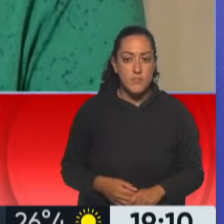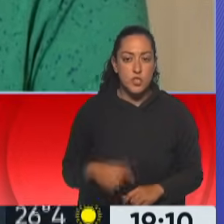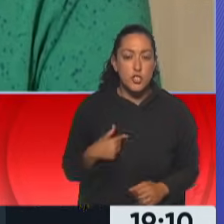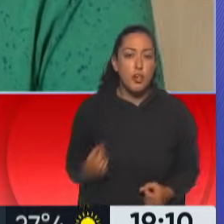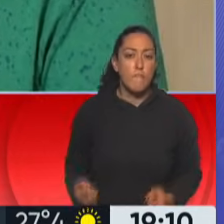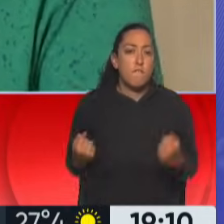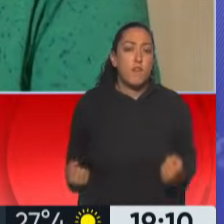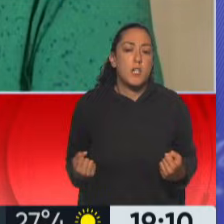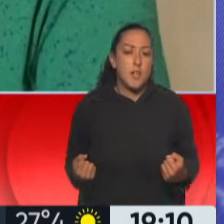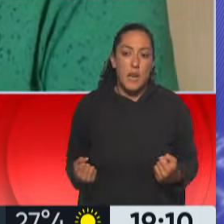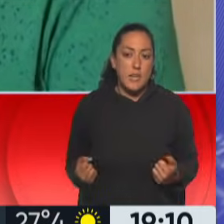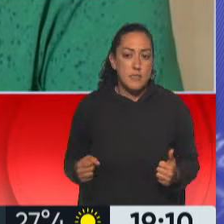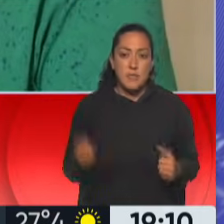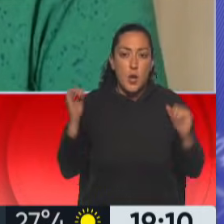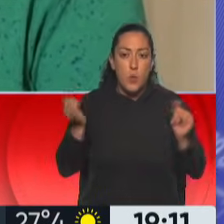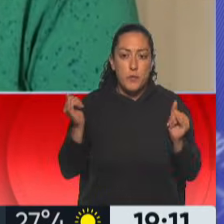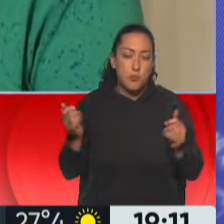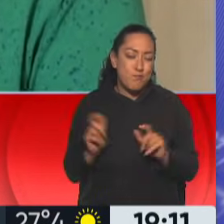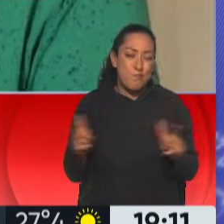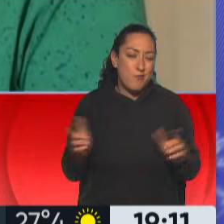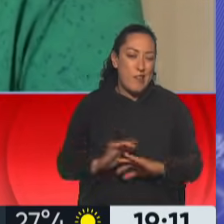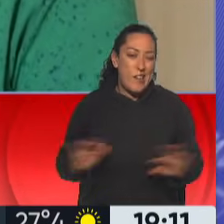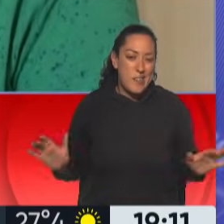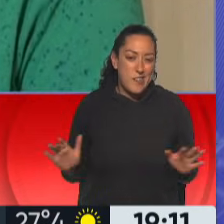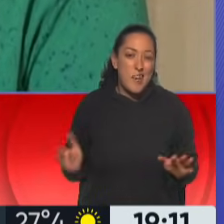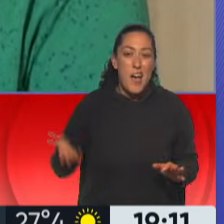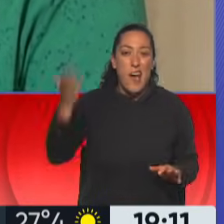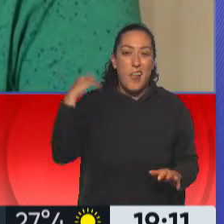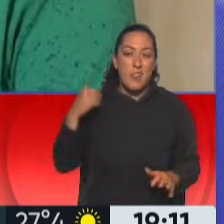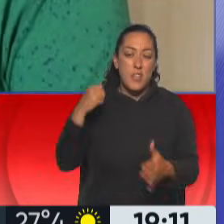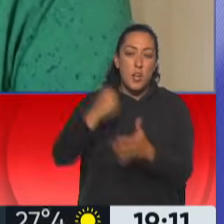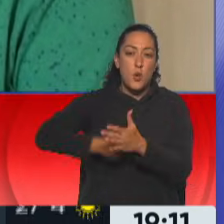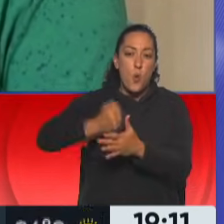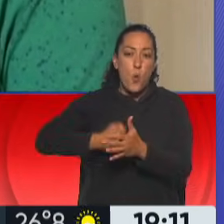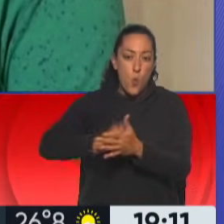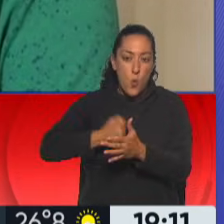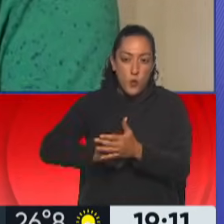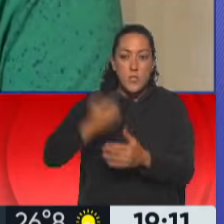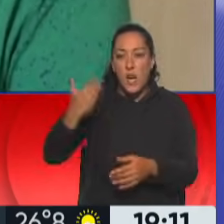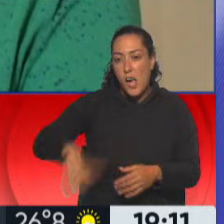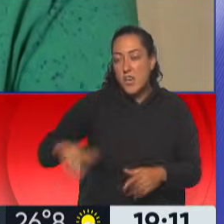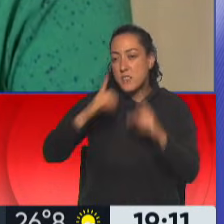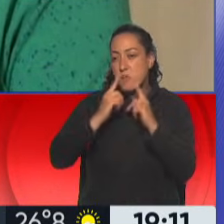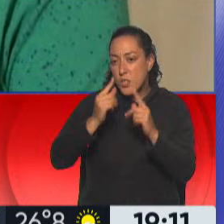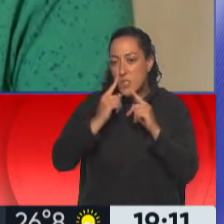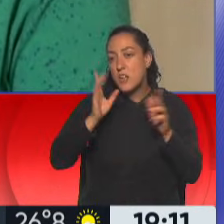fortaleza ni esa juventud que me empujaba en otros años a estar en la calle y